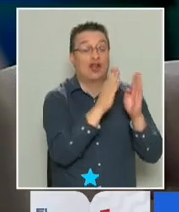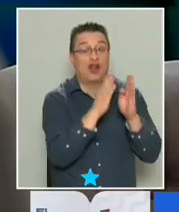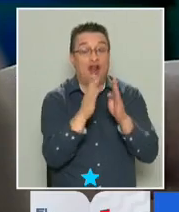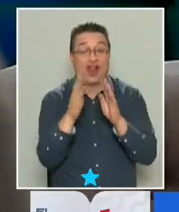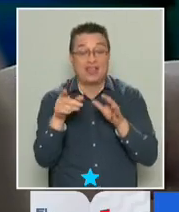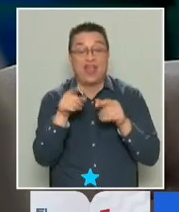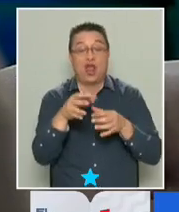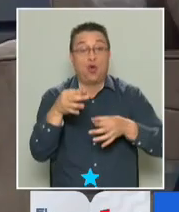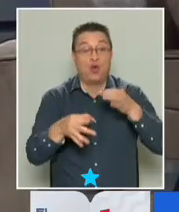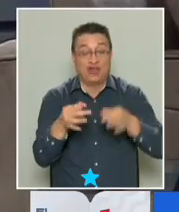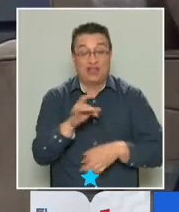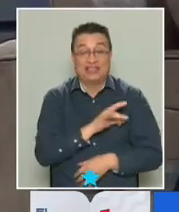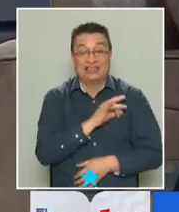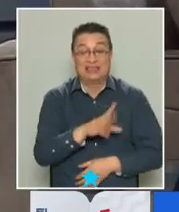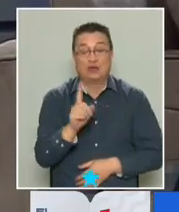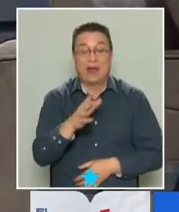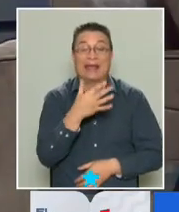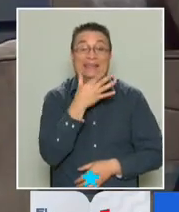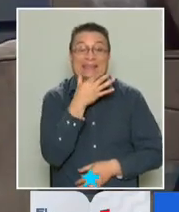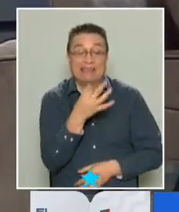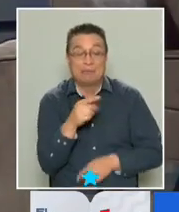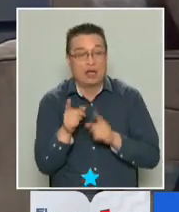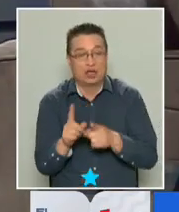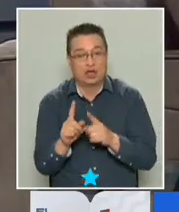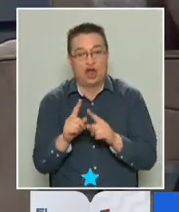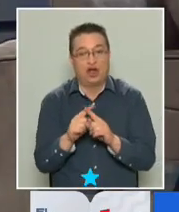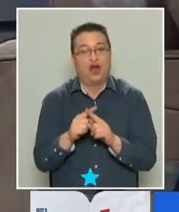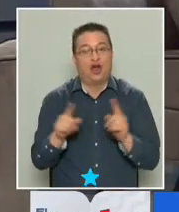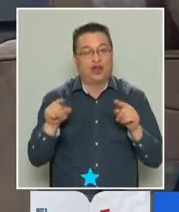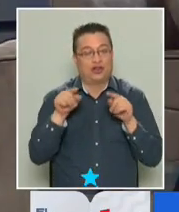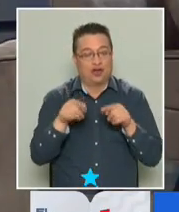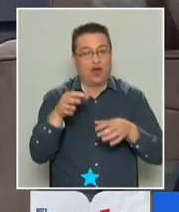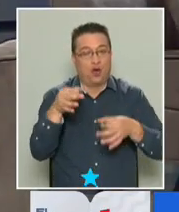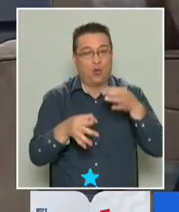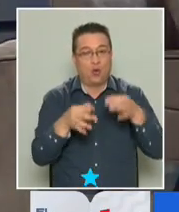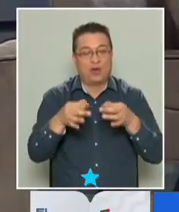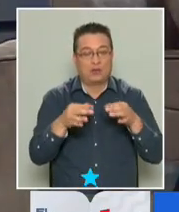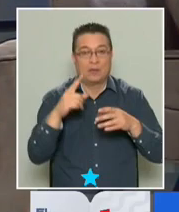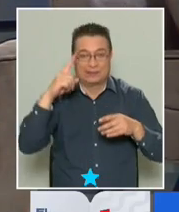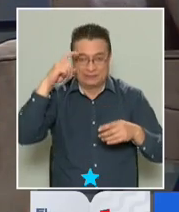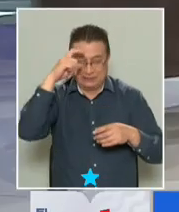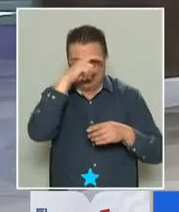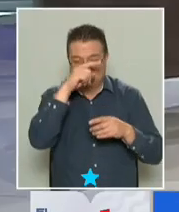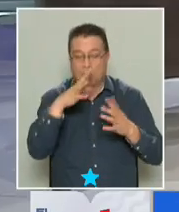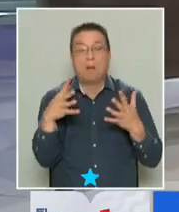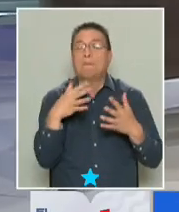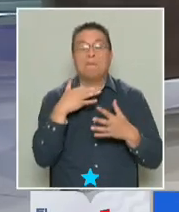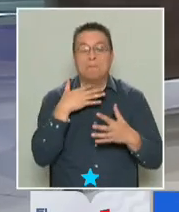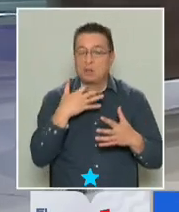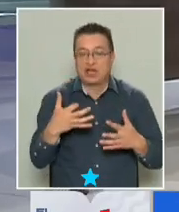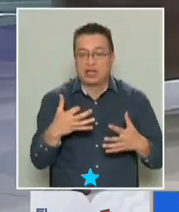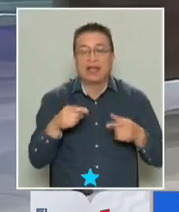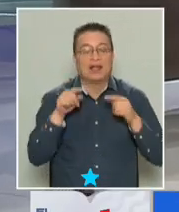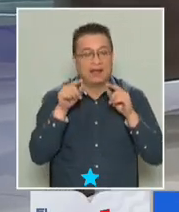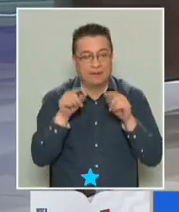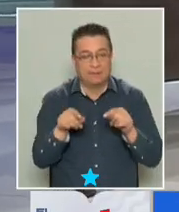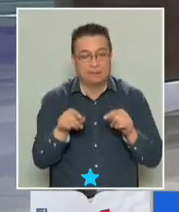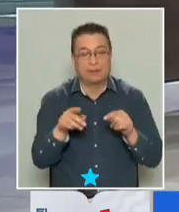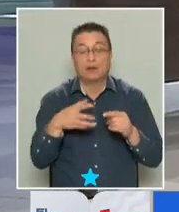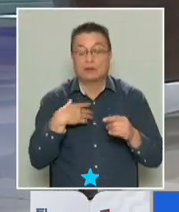chileno va a dejar de ser simple y se va a transformar en un ordenamiento jurídico complejo por varias razones porque por lo pronto